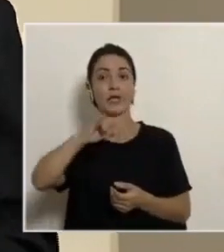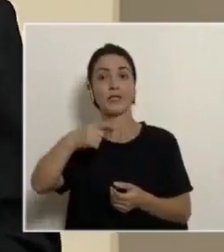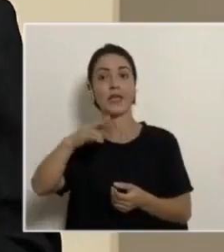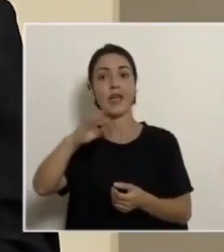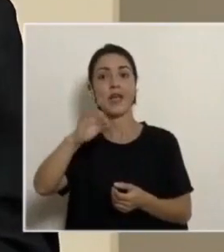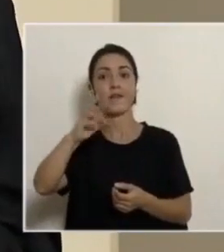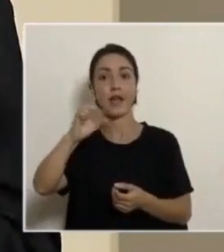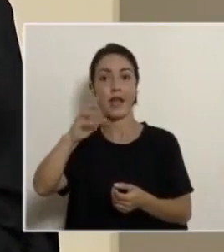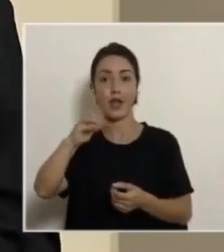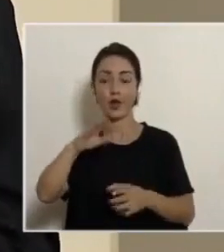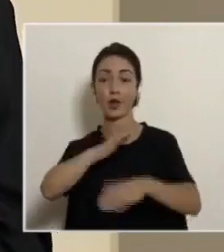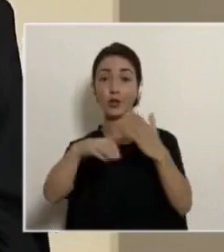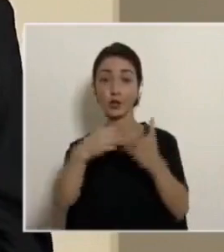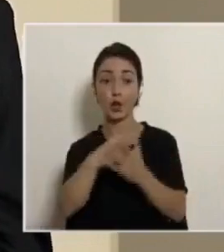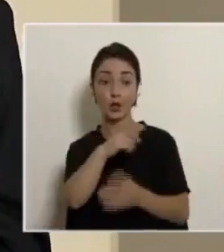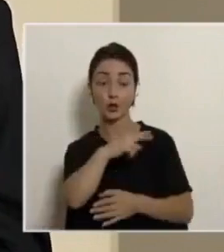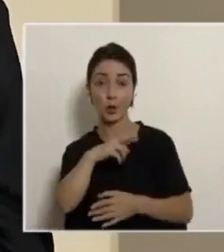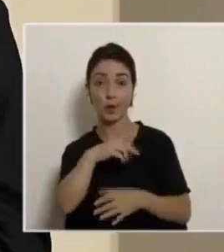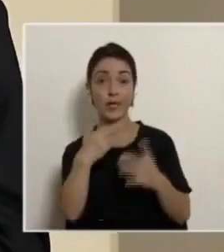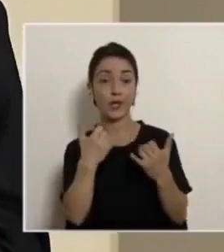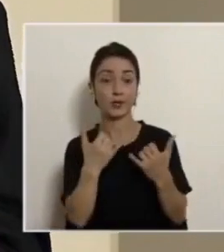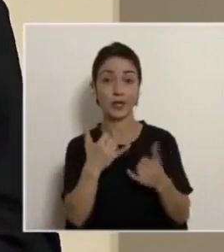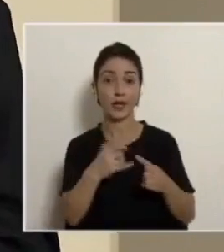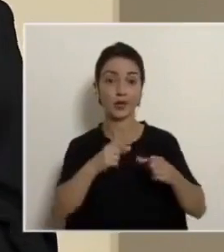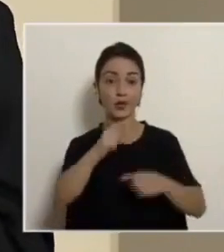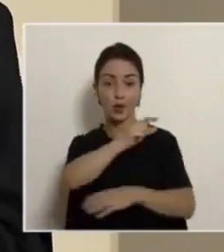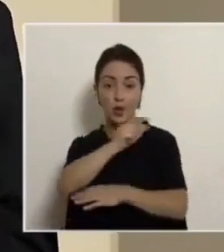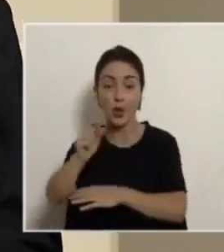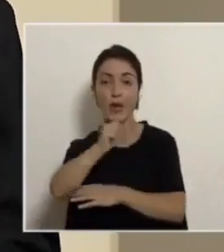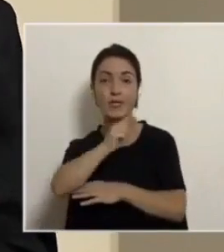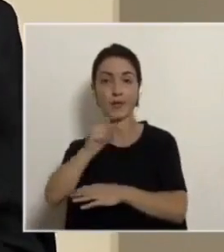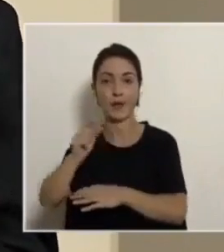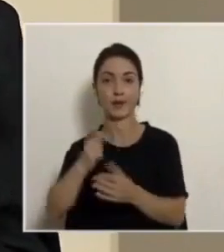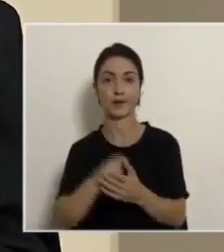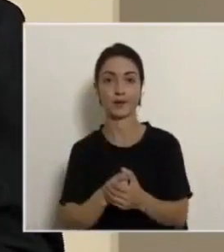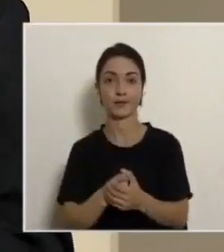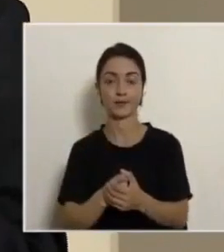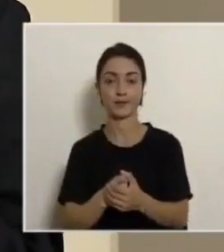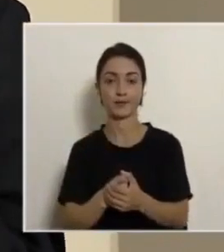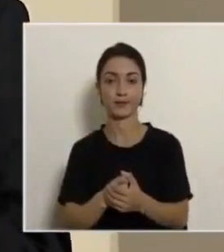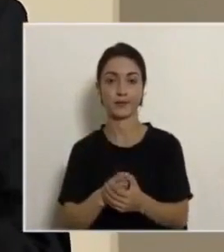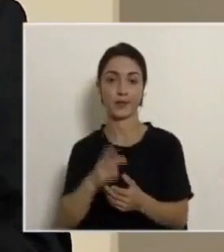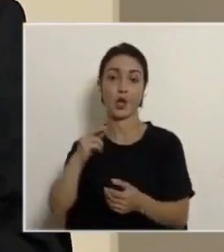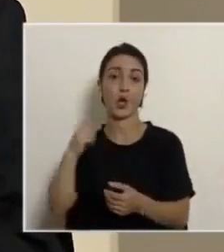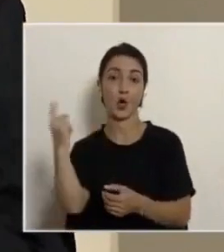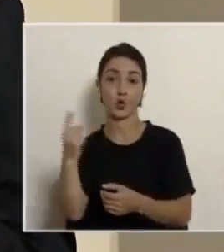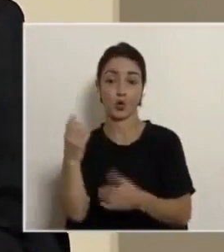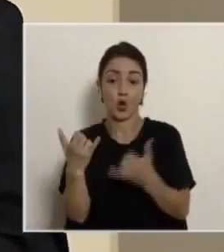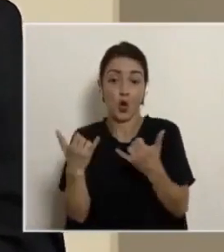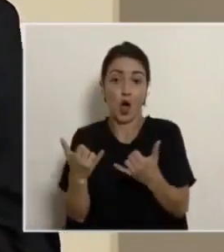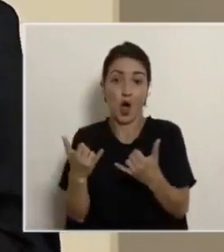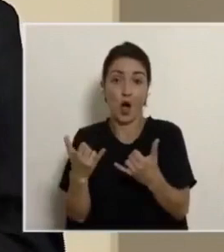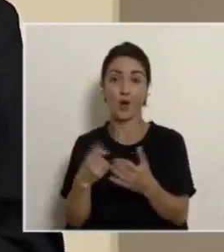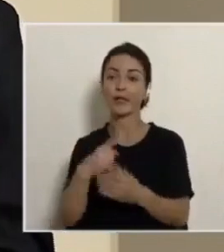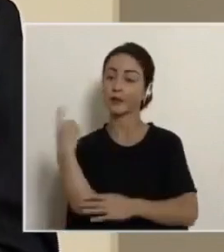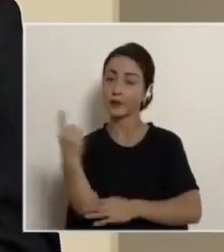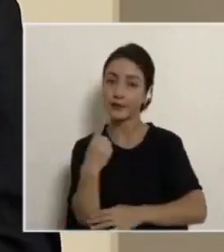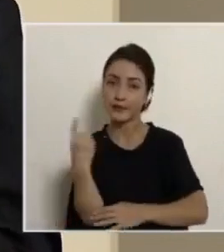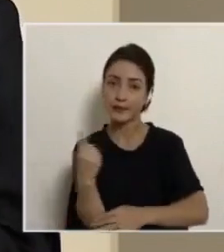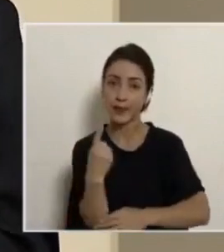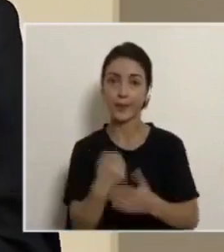sala de situación, están permanentemente durante toda la semana y todas las semanas, no solo cuando ahora hay un pico, sino